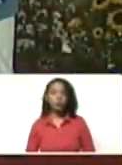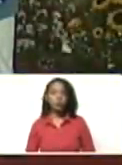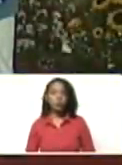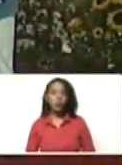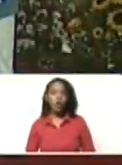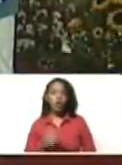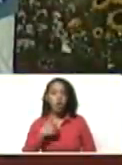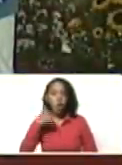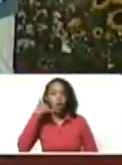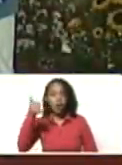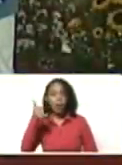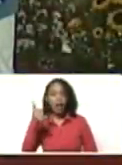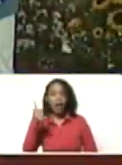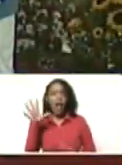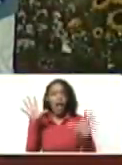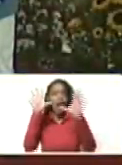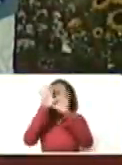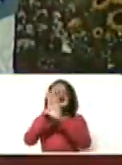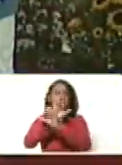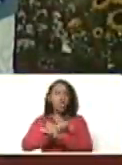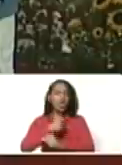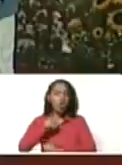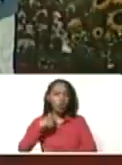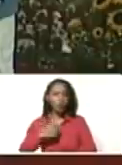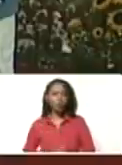Lo llamé, era una noche.